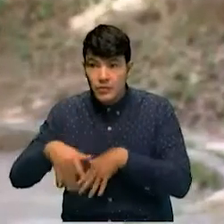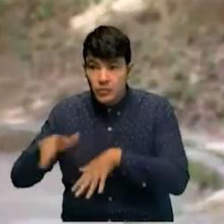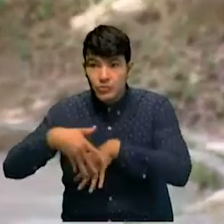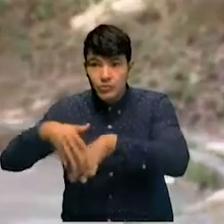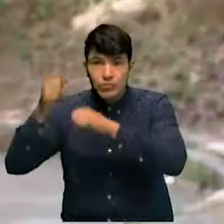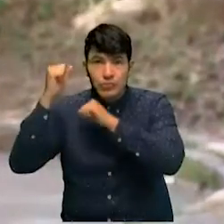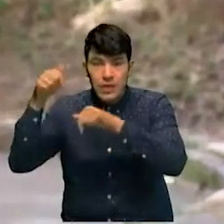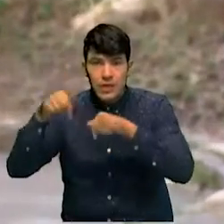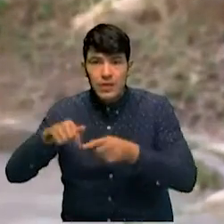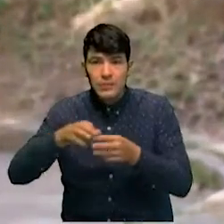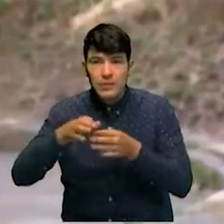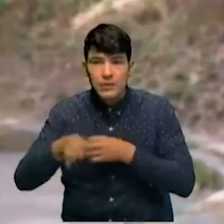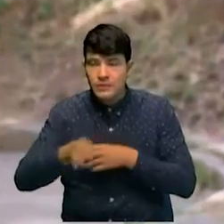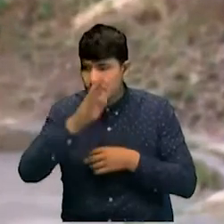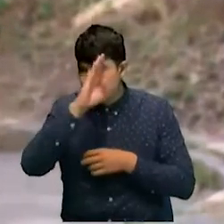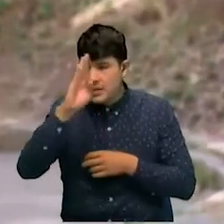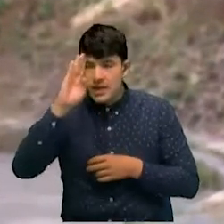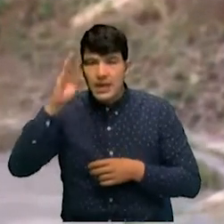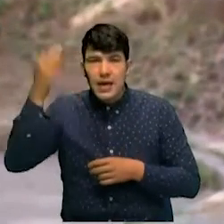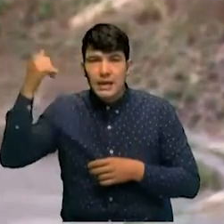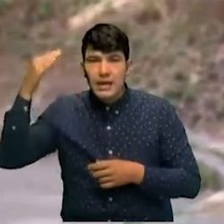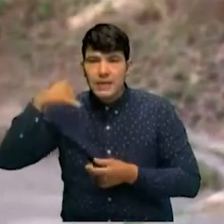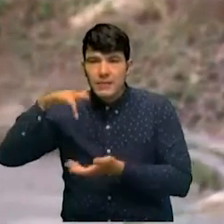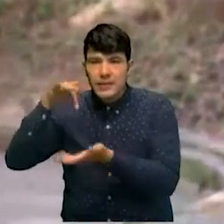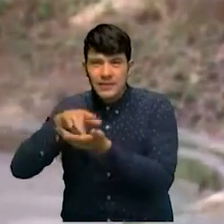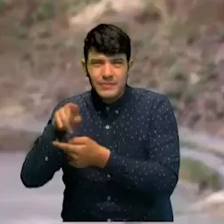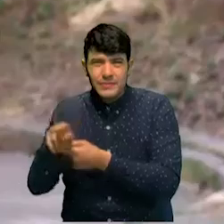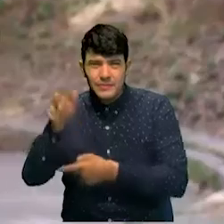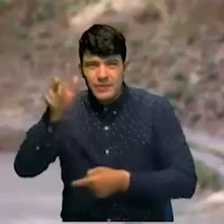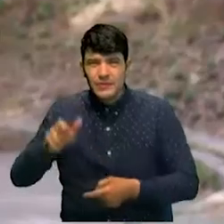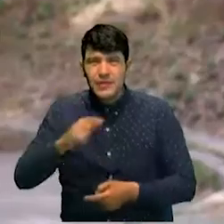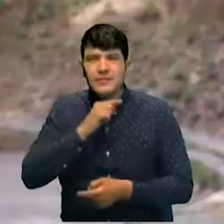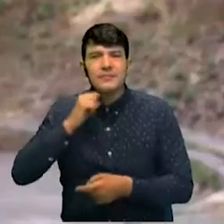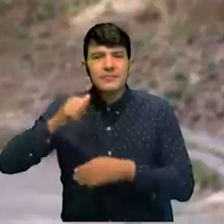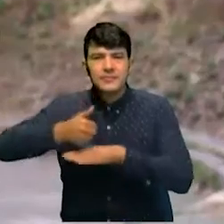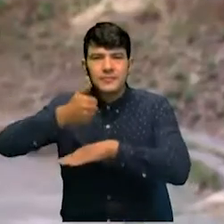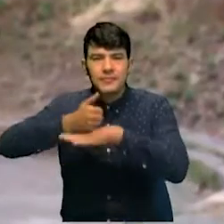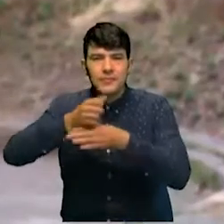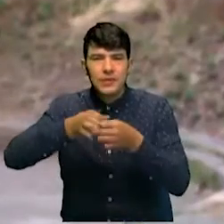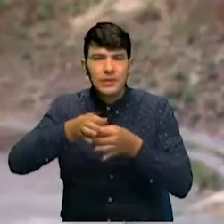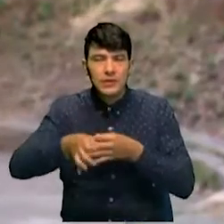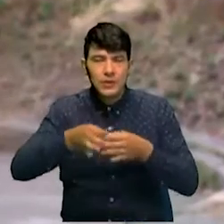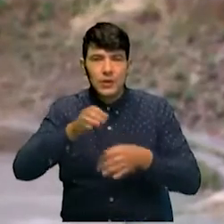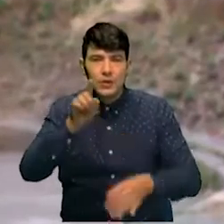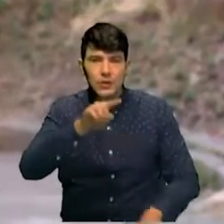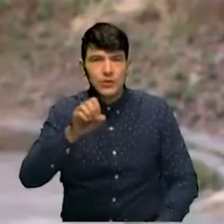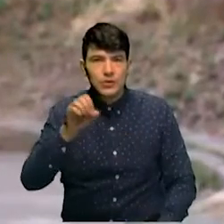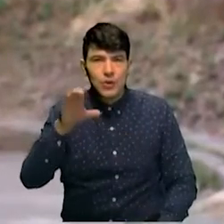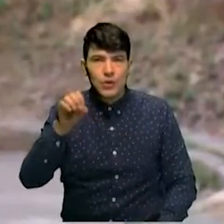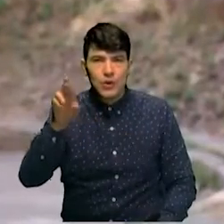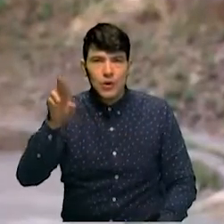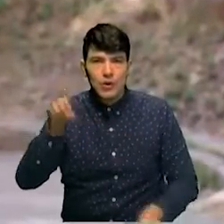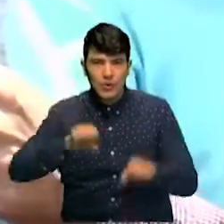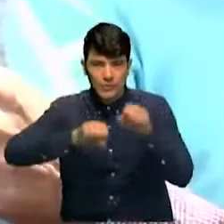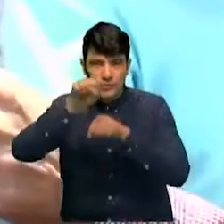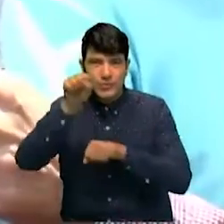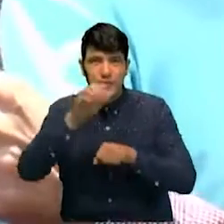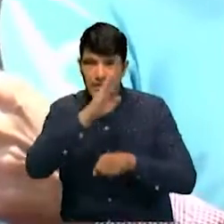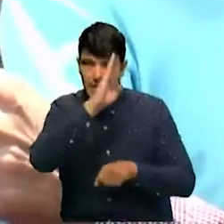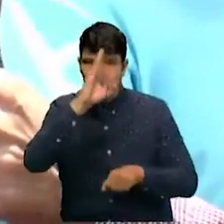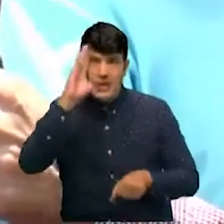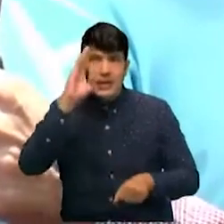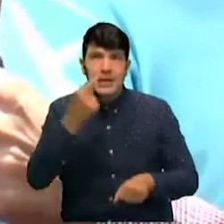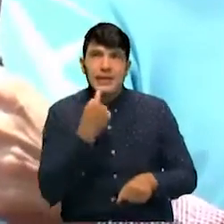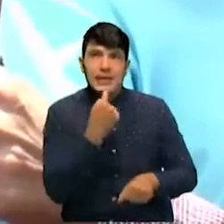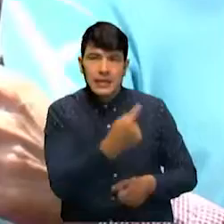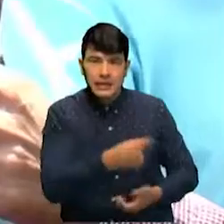Gil estuvo participando igualmente el obispo de la diócesis de Socorro y San Gil, quien manifiesta lo siguiente. Pero yo